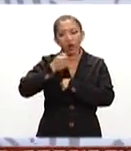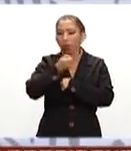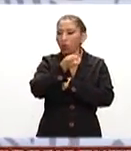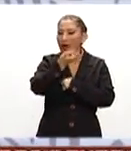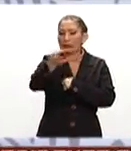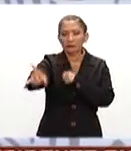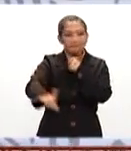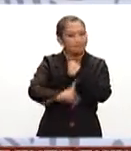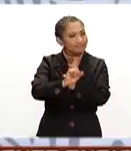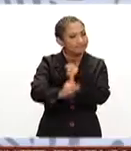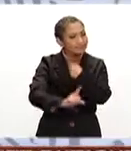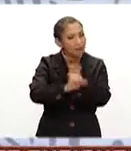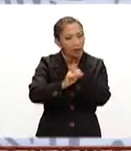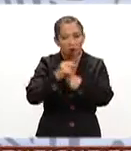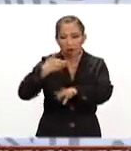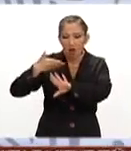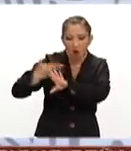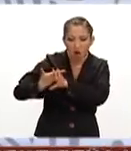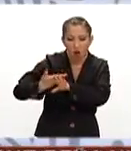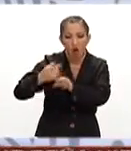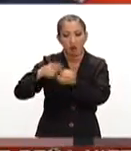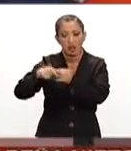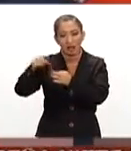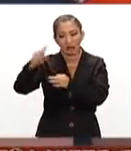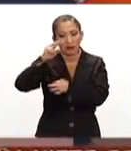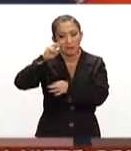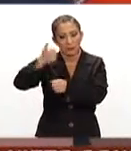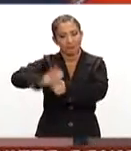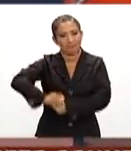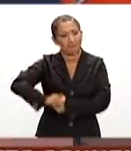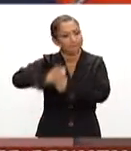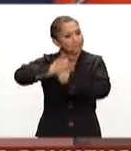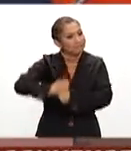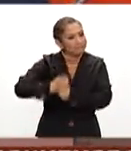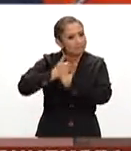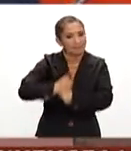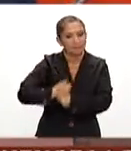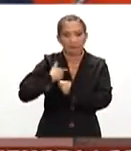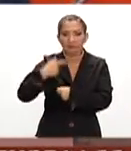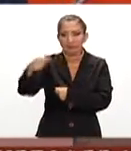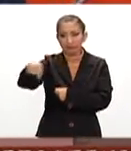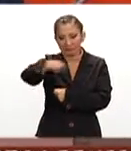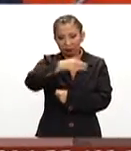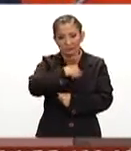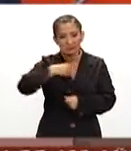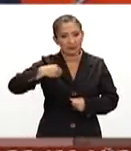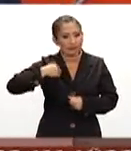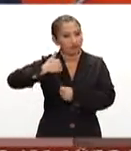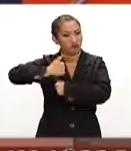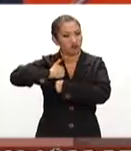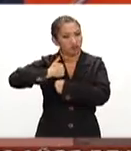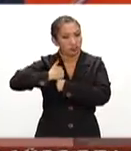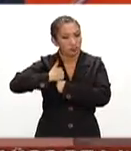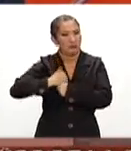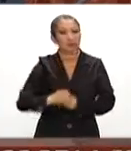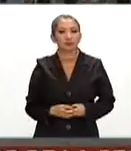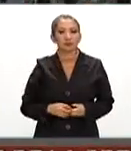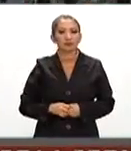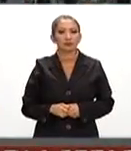cualquier embate, ataque al que se han visto sometidos elementos de nuestras Fuerzas